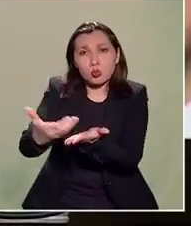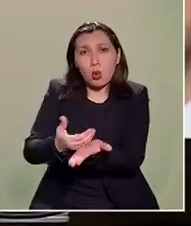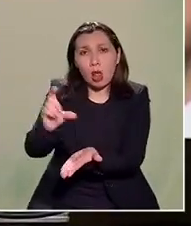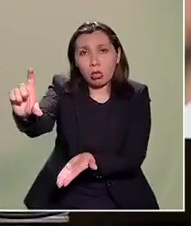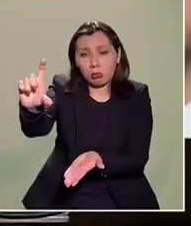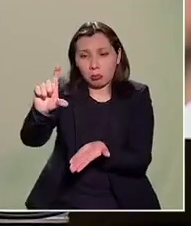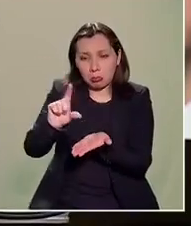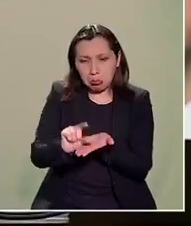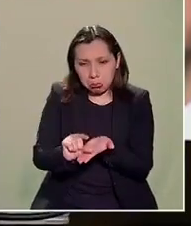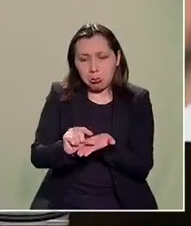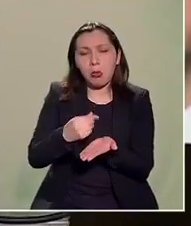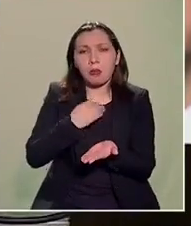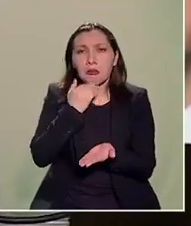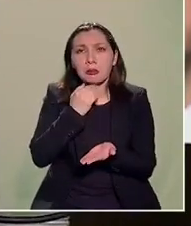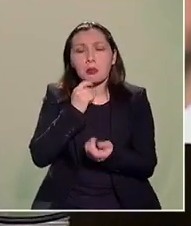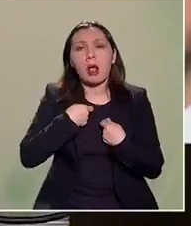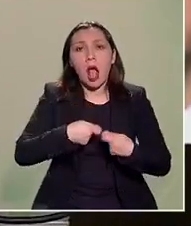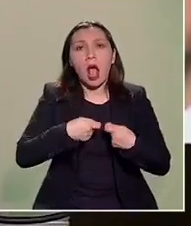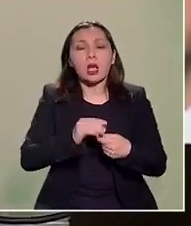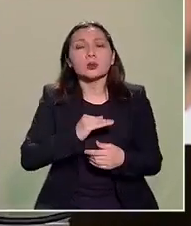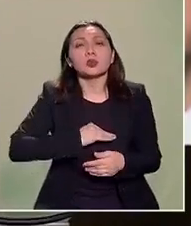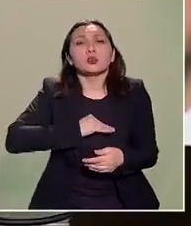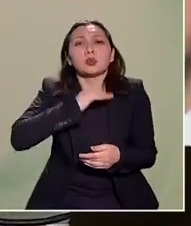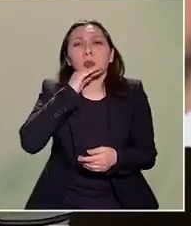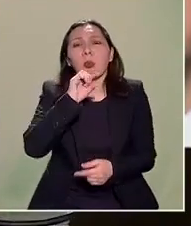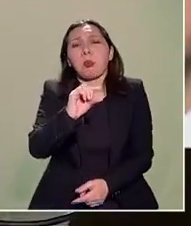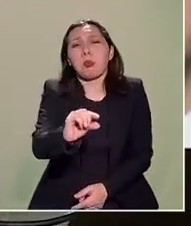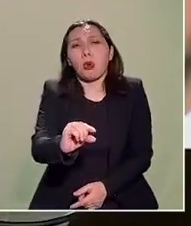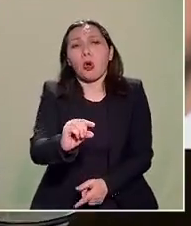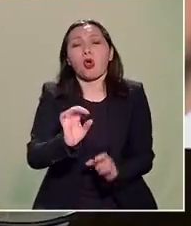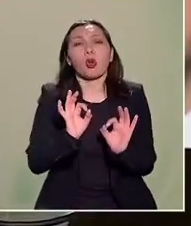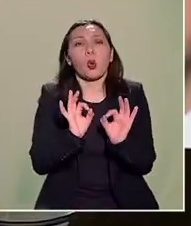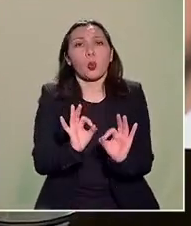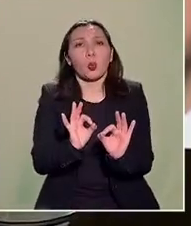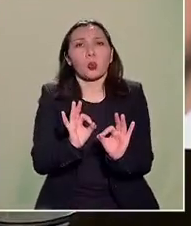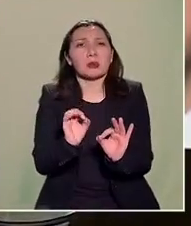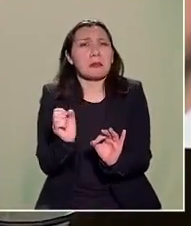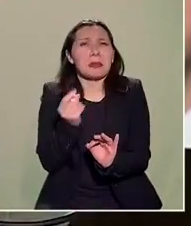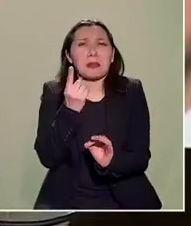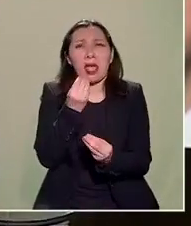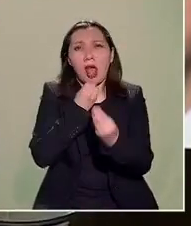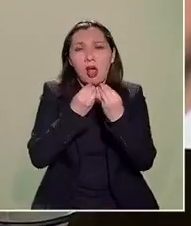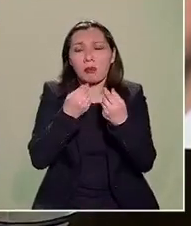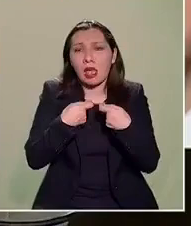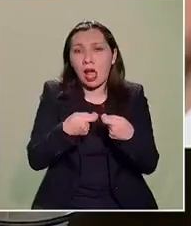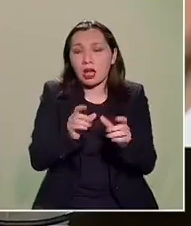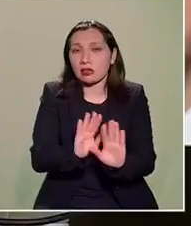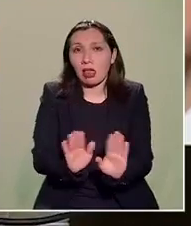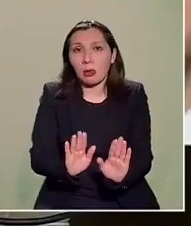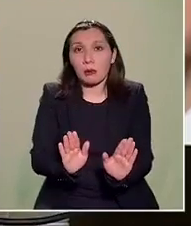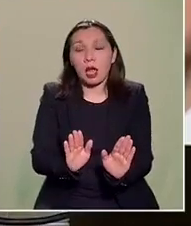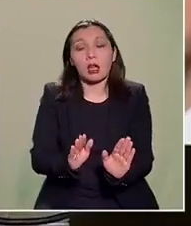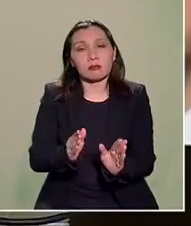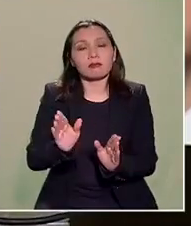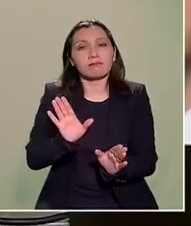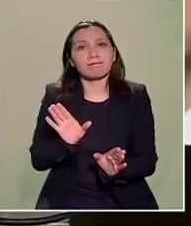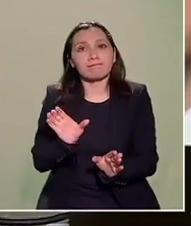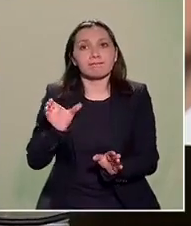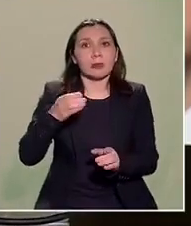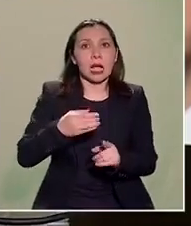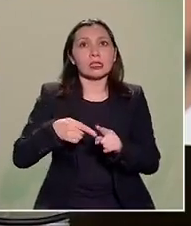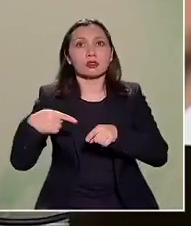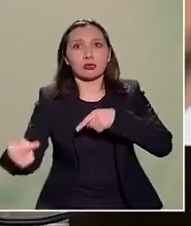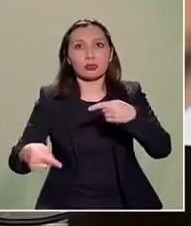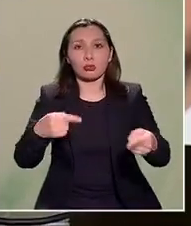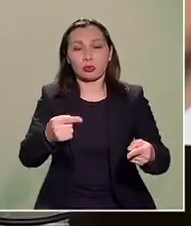que alcanzan apenas para satisfacer sus necesidades primarias simpaticemos con ellos